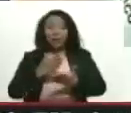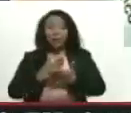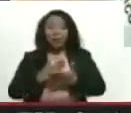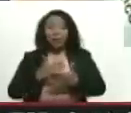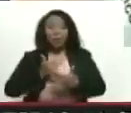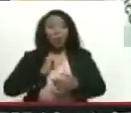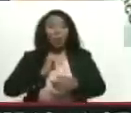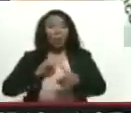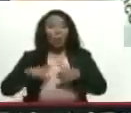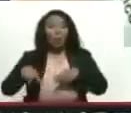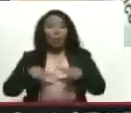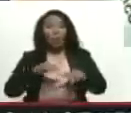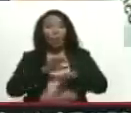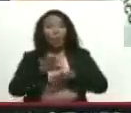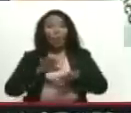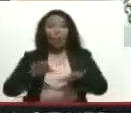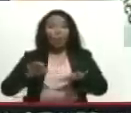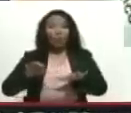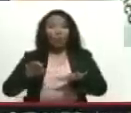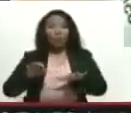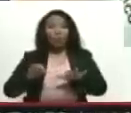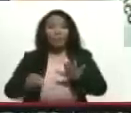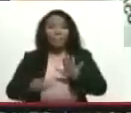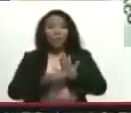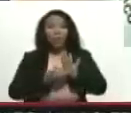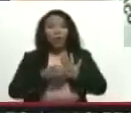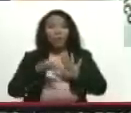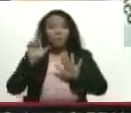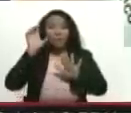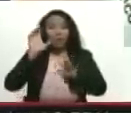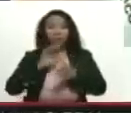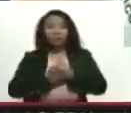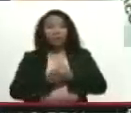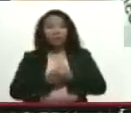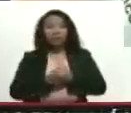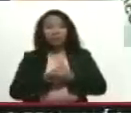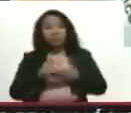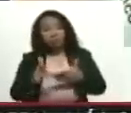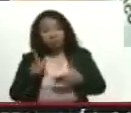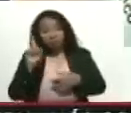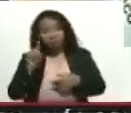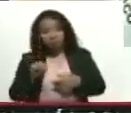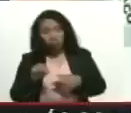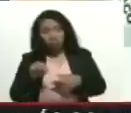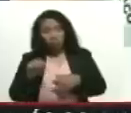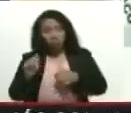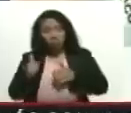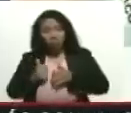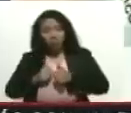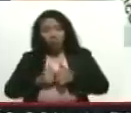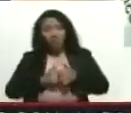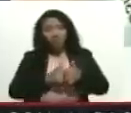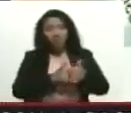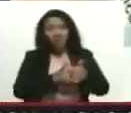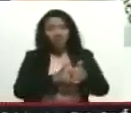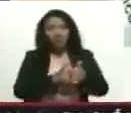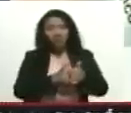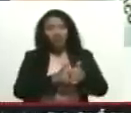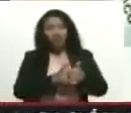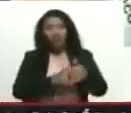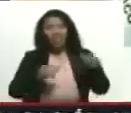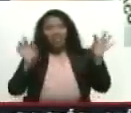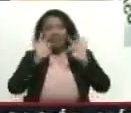cualquier lugar, municipio, comarca del país, y también persiguiendo de